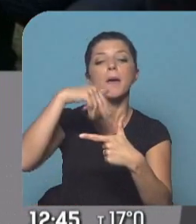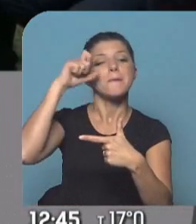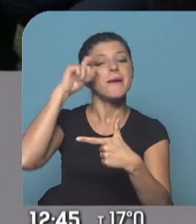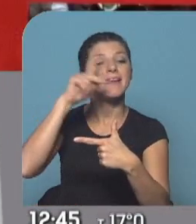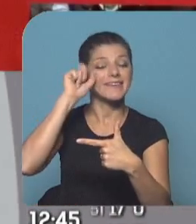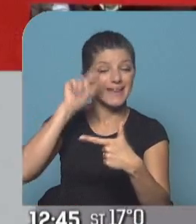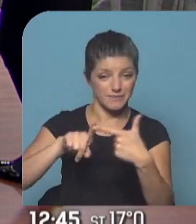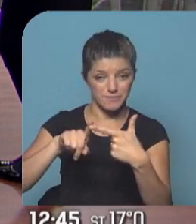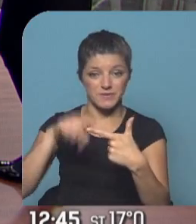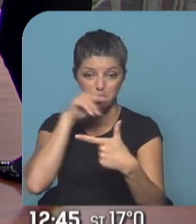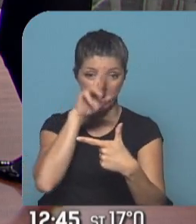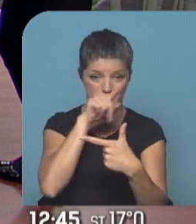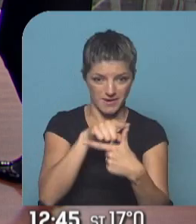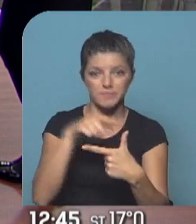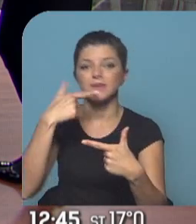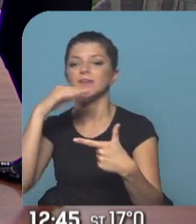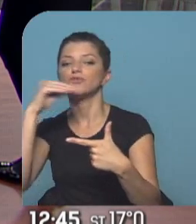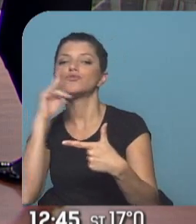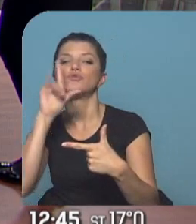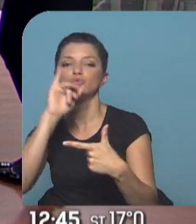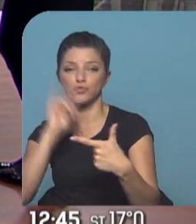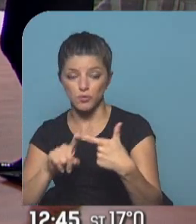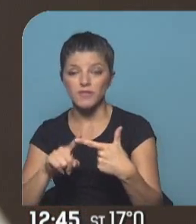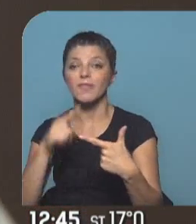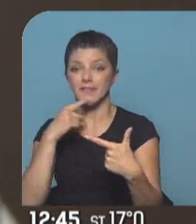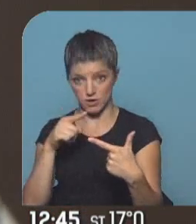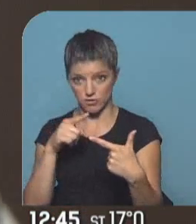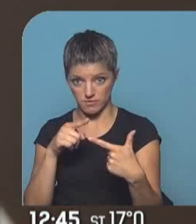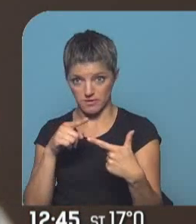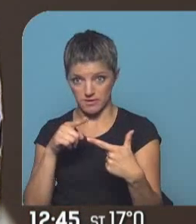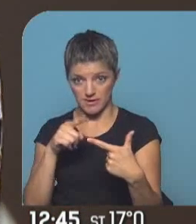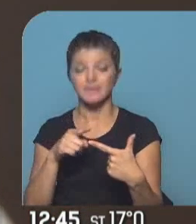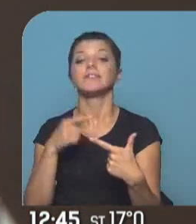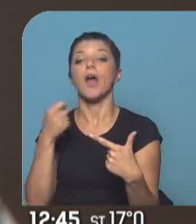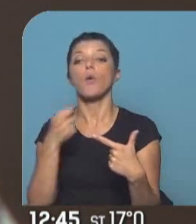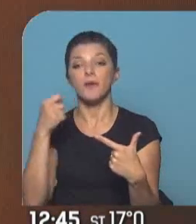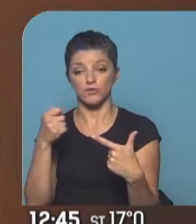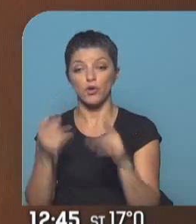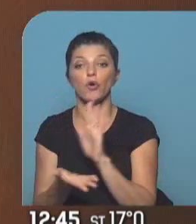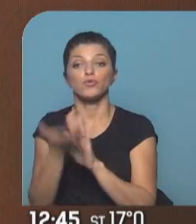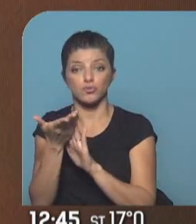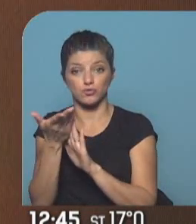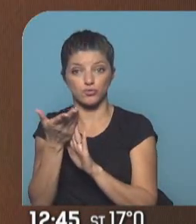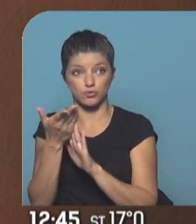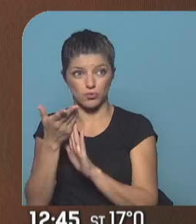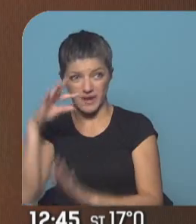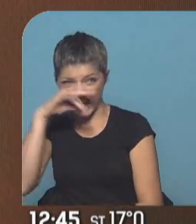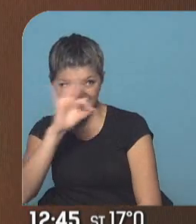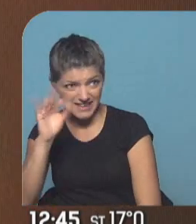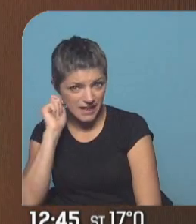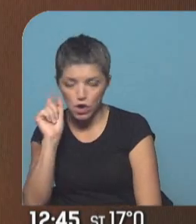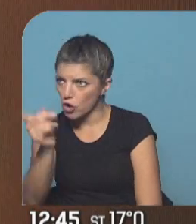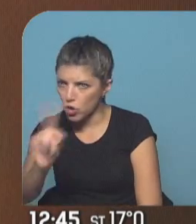esto y ambos se comprometieron a no aumentar la edad jubilatoria a 70 años, que era una de las preocupaciones que